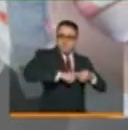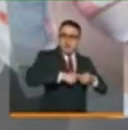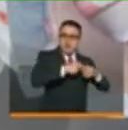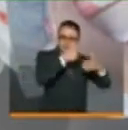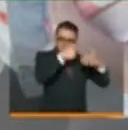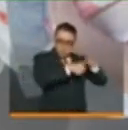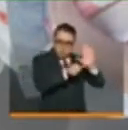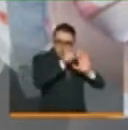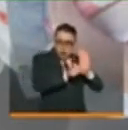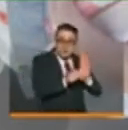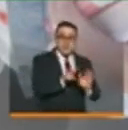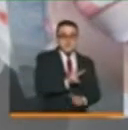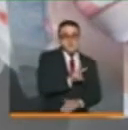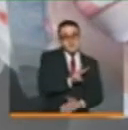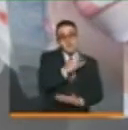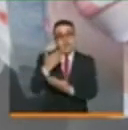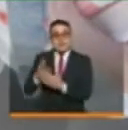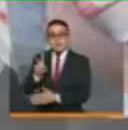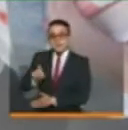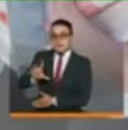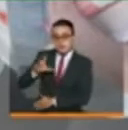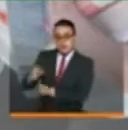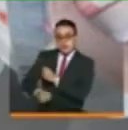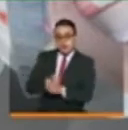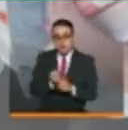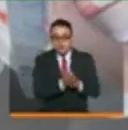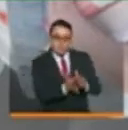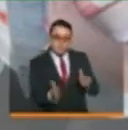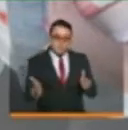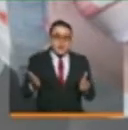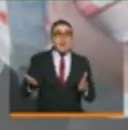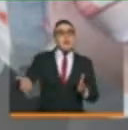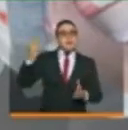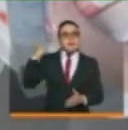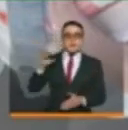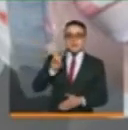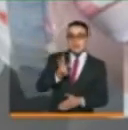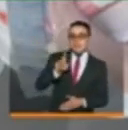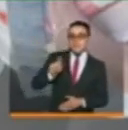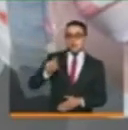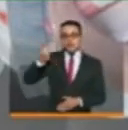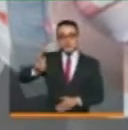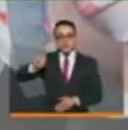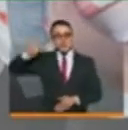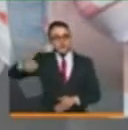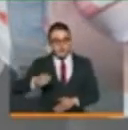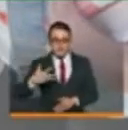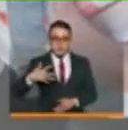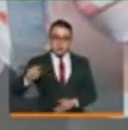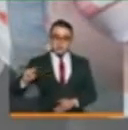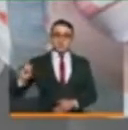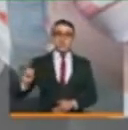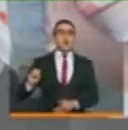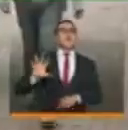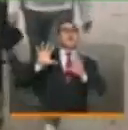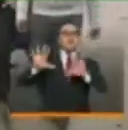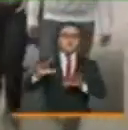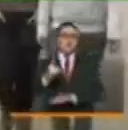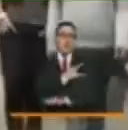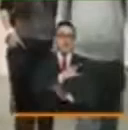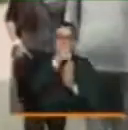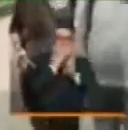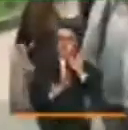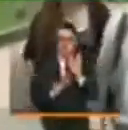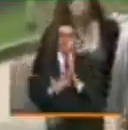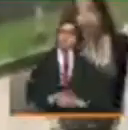Tener entre 23 a 65 años de edad y debe tener un promedio de al menos 3.7 sobre 5.0 en notas universitarias.